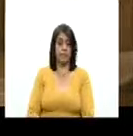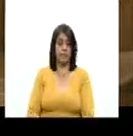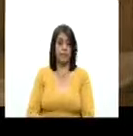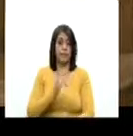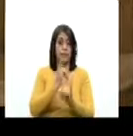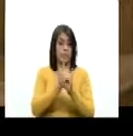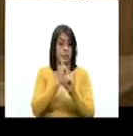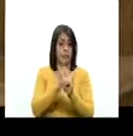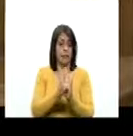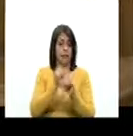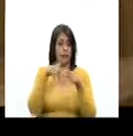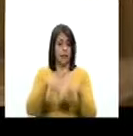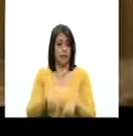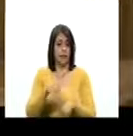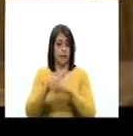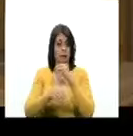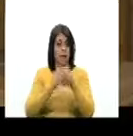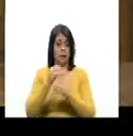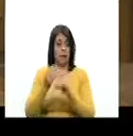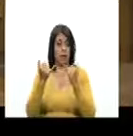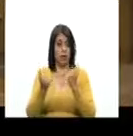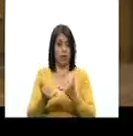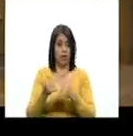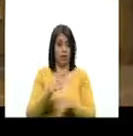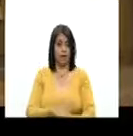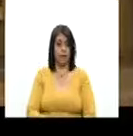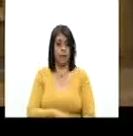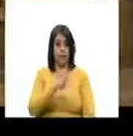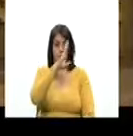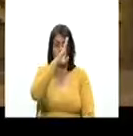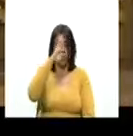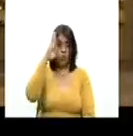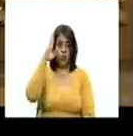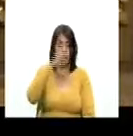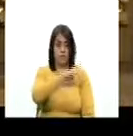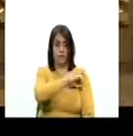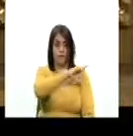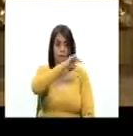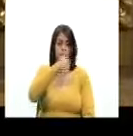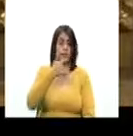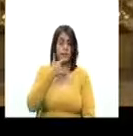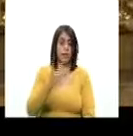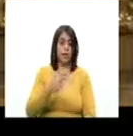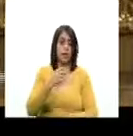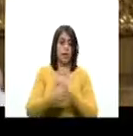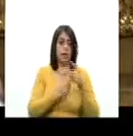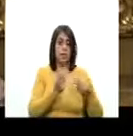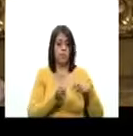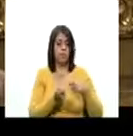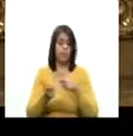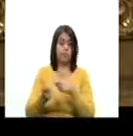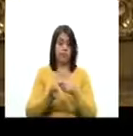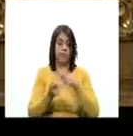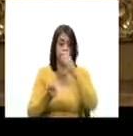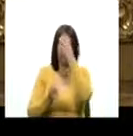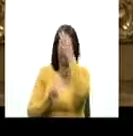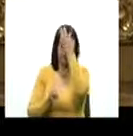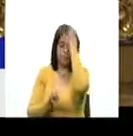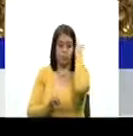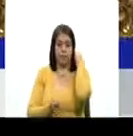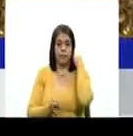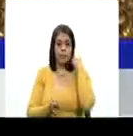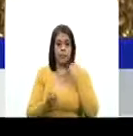cibernética, porque acá lo escucho recién al capitán Diosdado Cabello diciendo que están siendo atacados